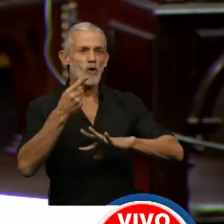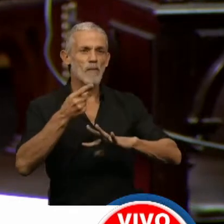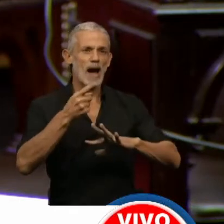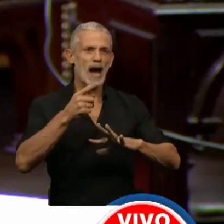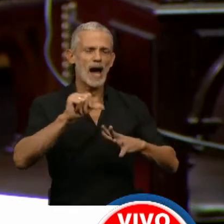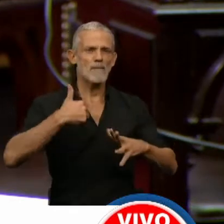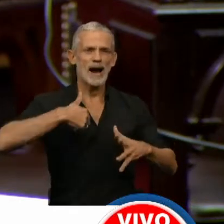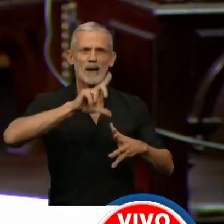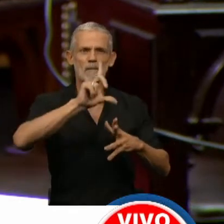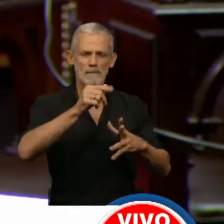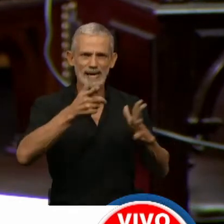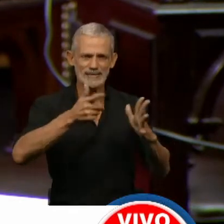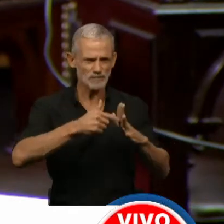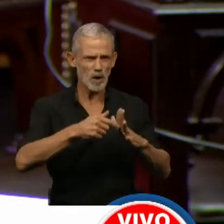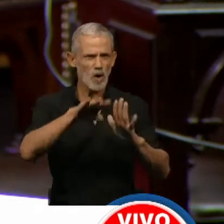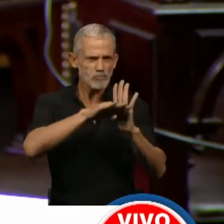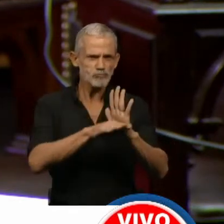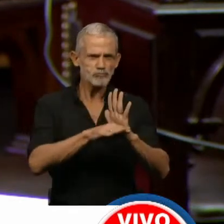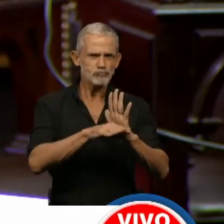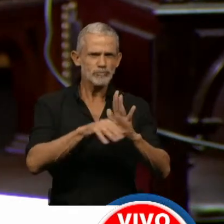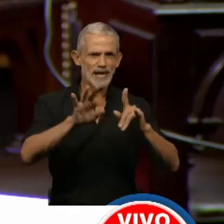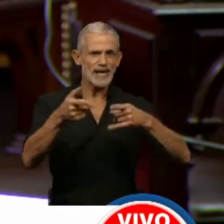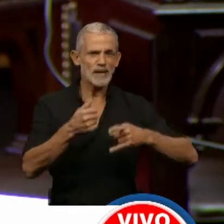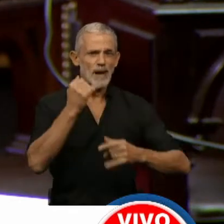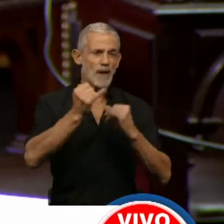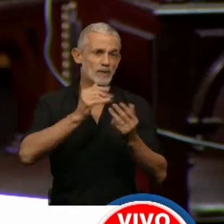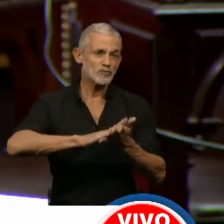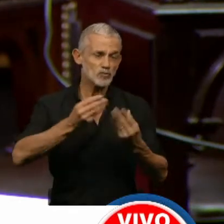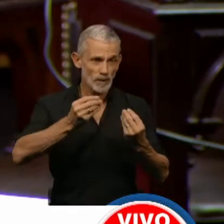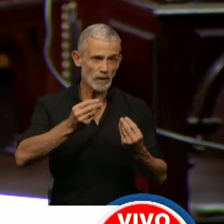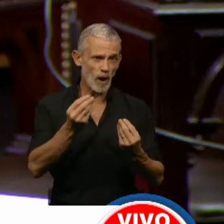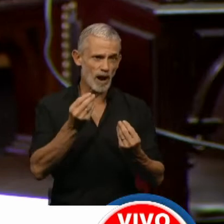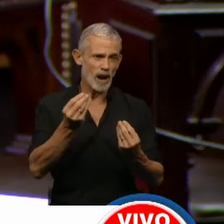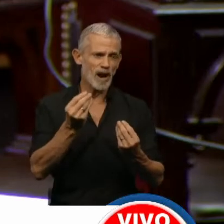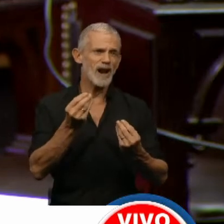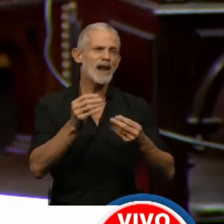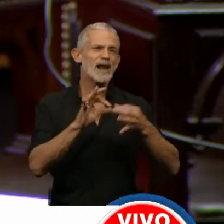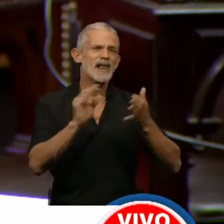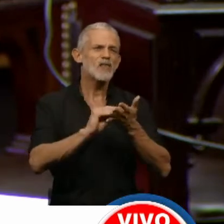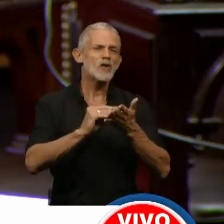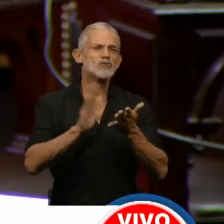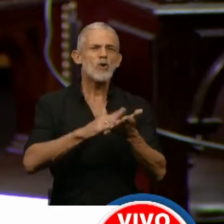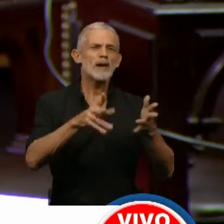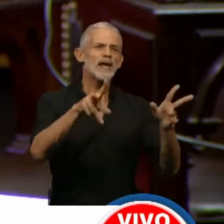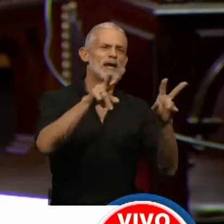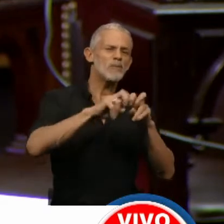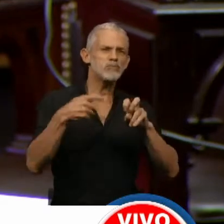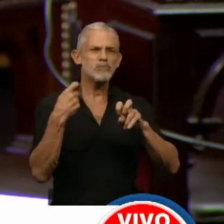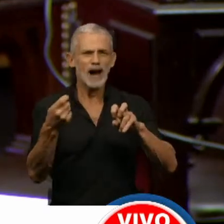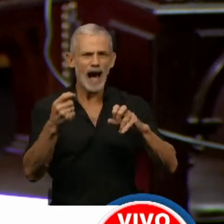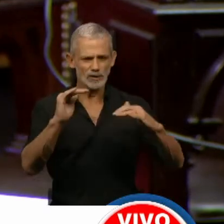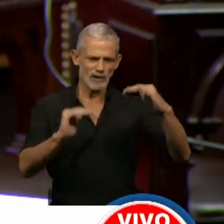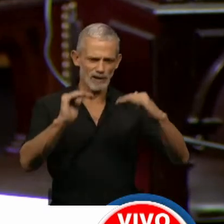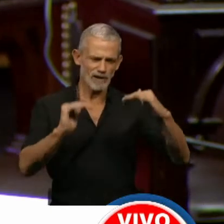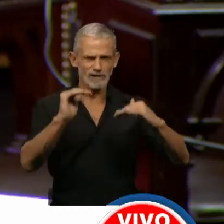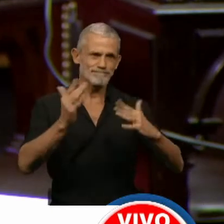país. Pero medidas complementarias, y en esto me quiero referir también a una mención que se hiciera con respecto al déficit,